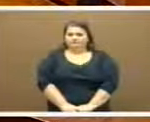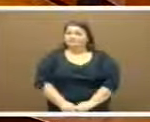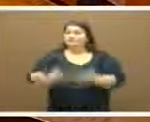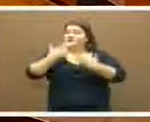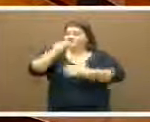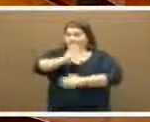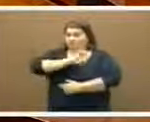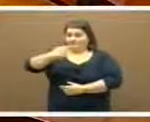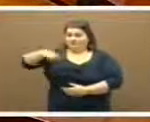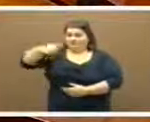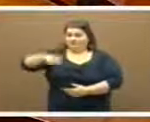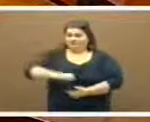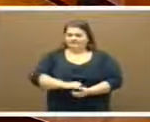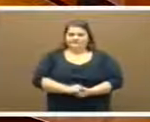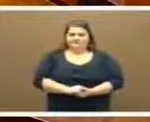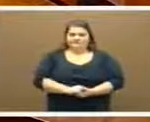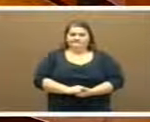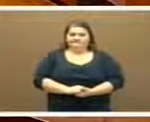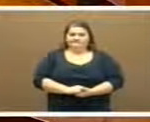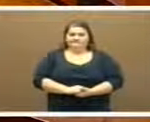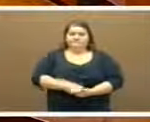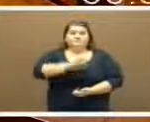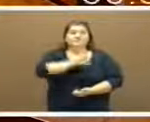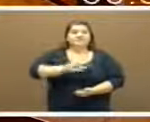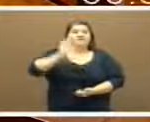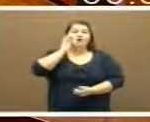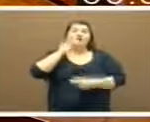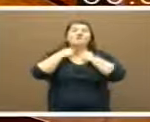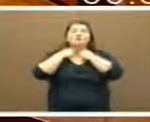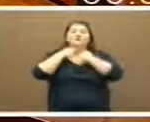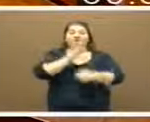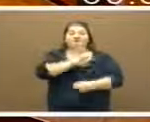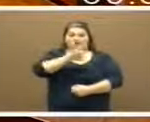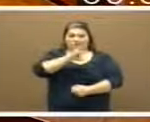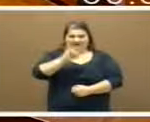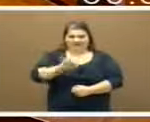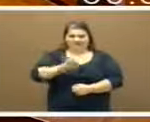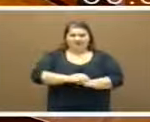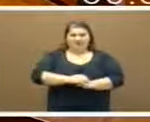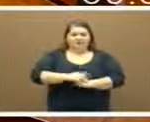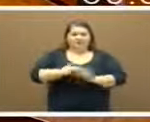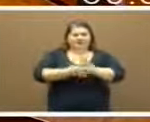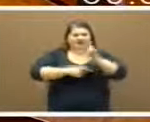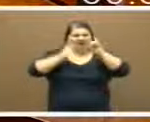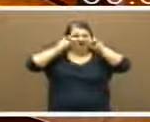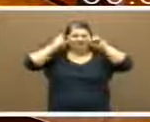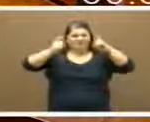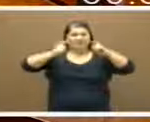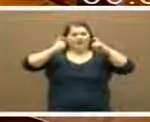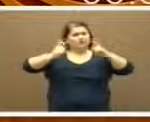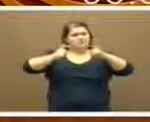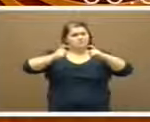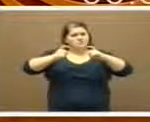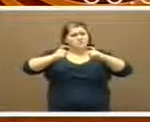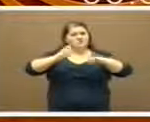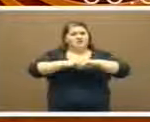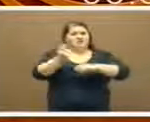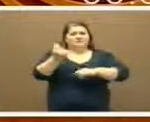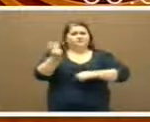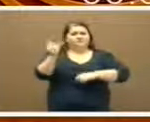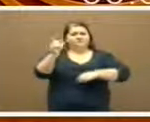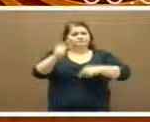Gracias, señor presidente. Señora diputada, señora Rodríguez, un gran esfuerzo por mantener las